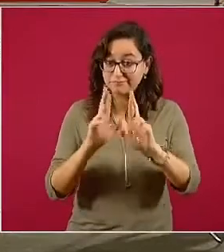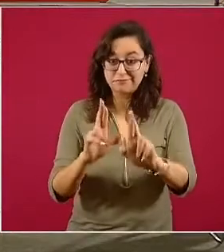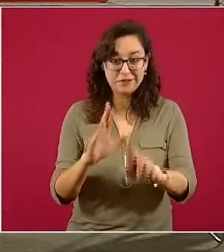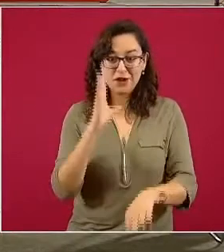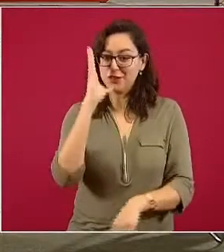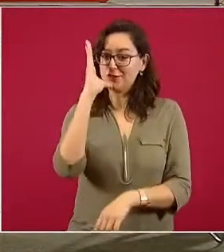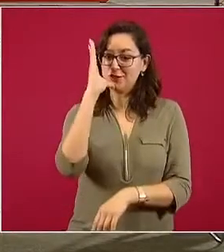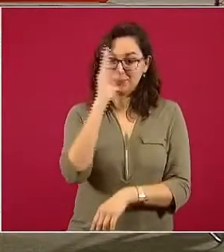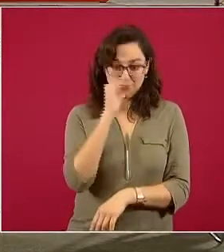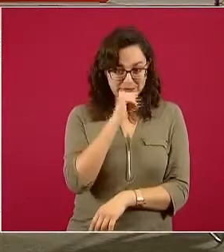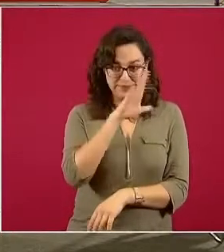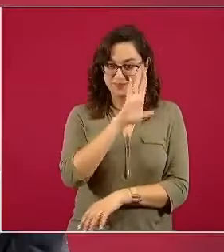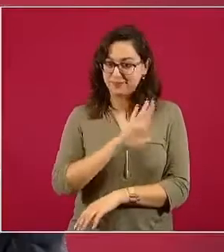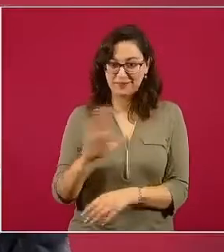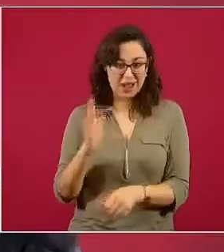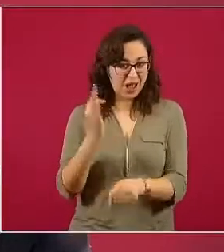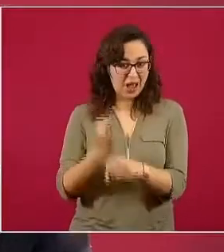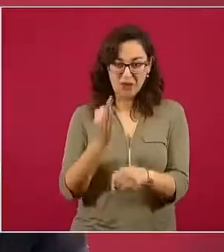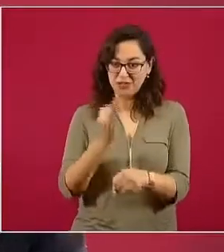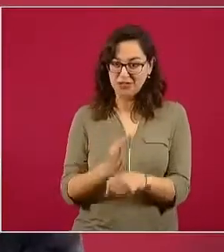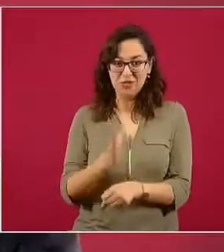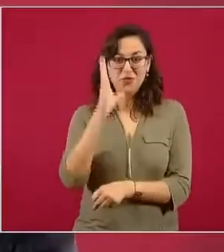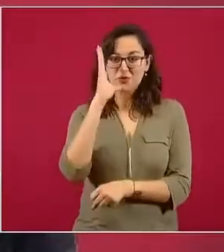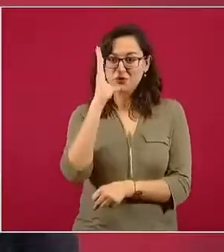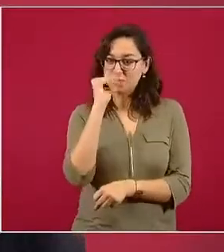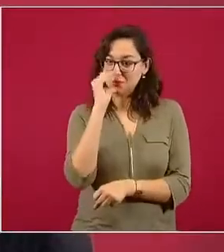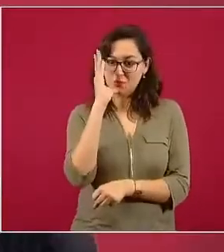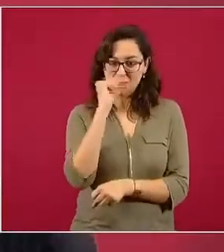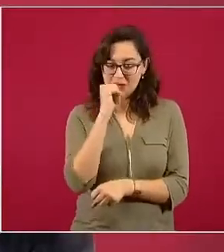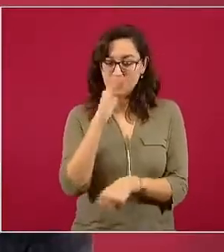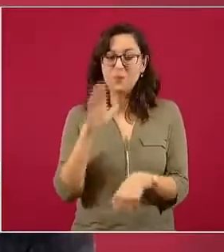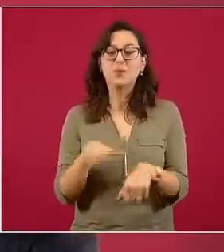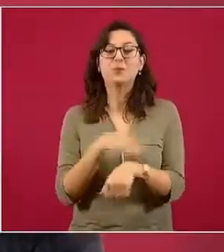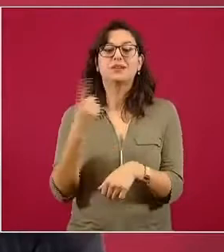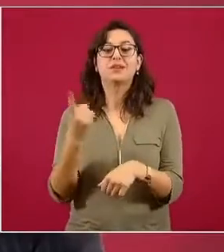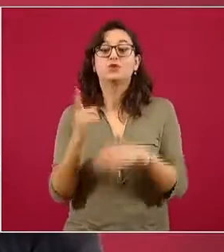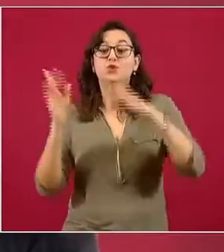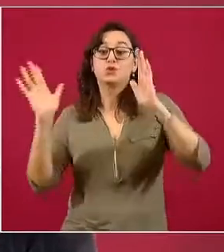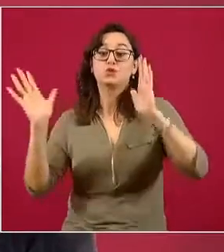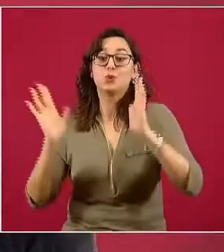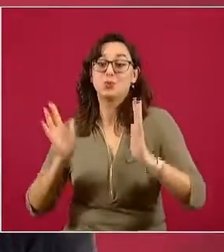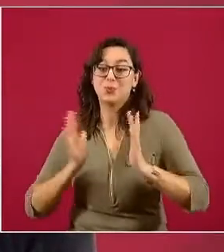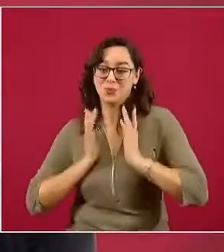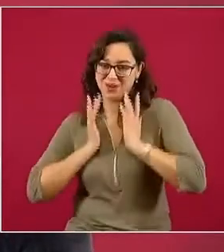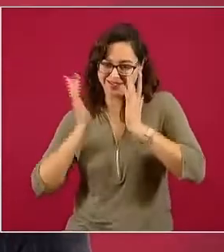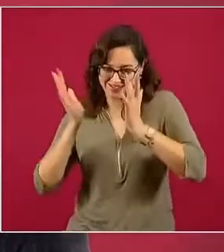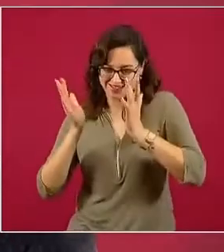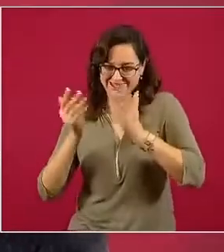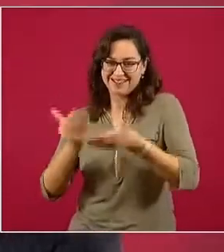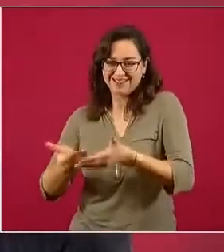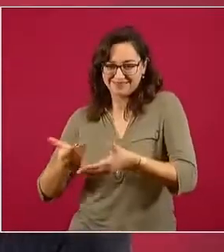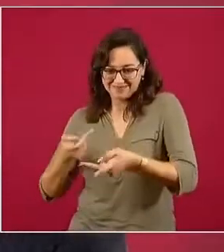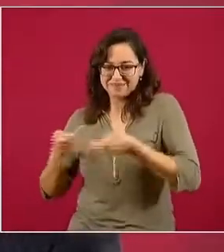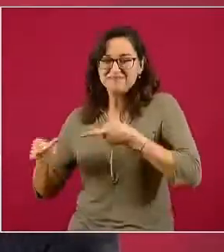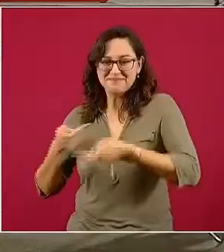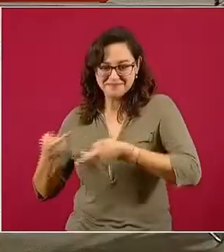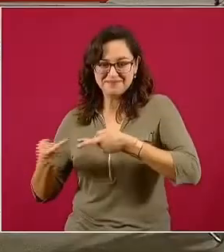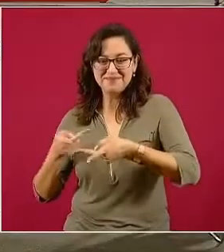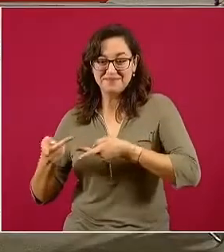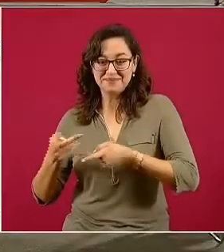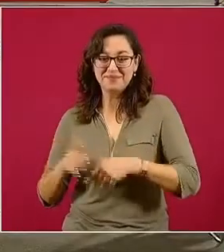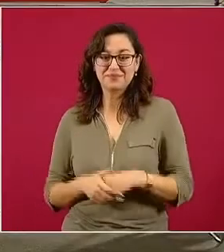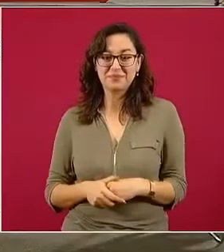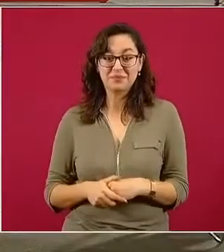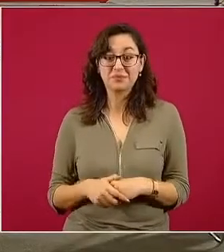el trabajo de liderazgo de Ricardo y la colaboración de Ernesto Tejeda Yomans y el equipo de promoción de la salud, efectivamente, parte del programa